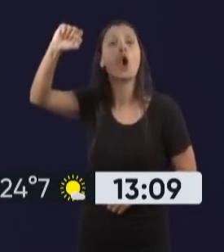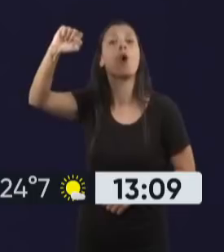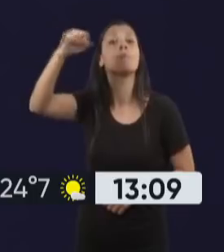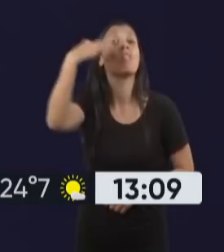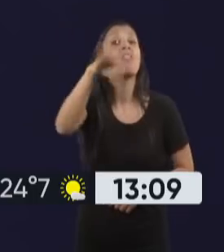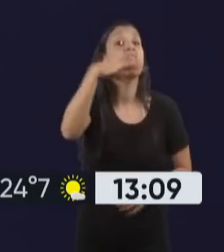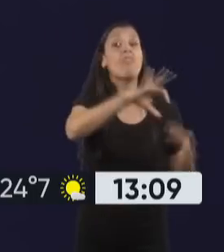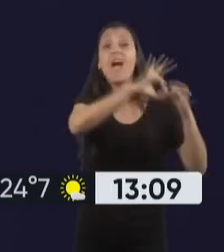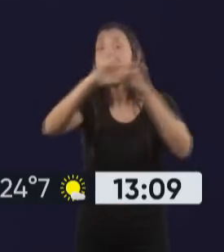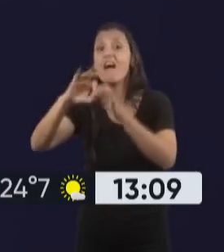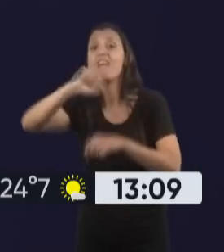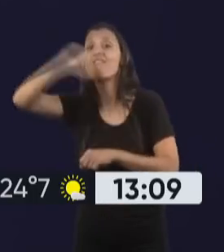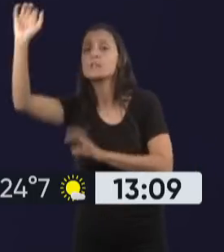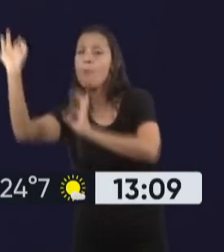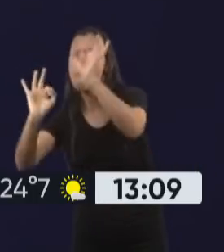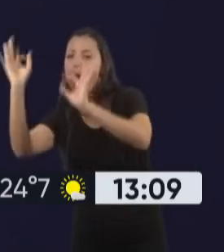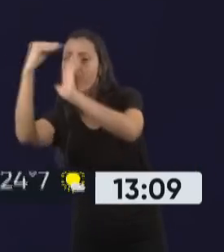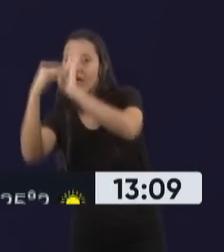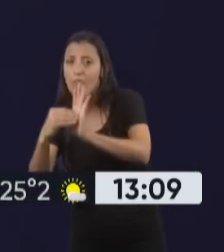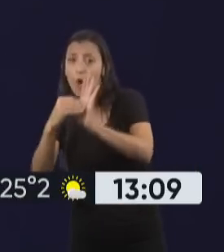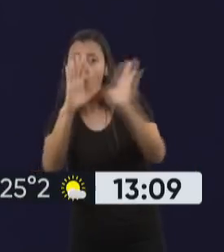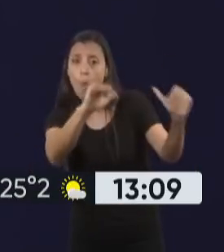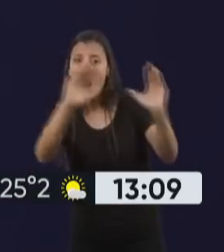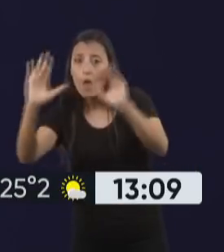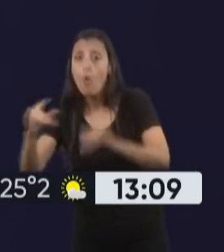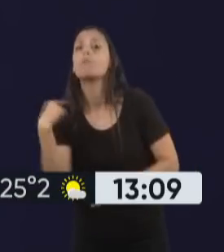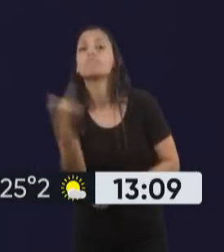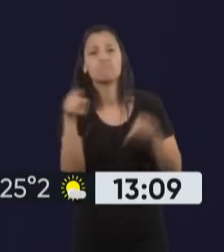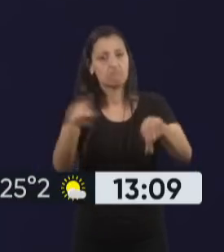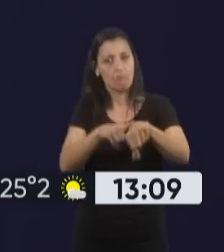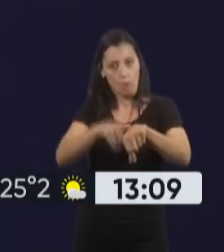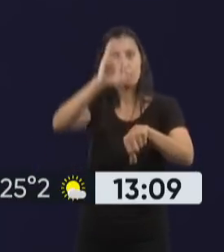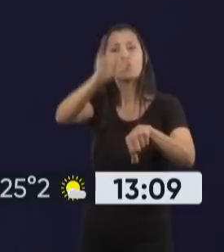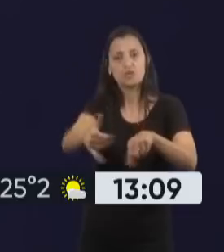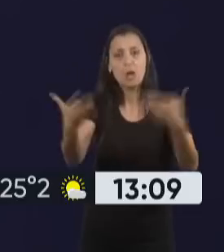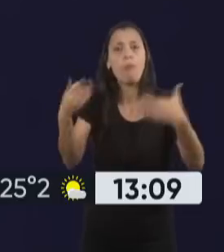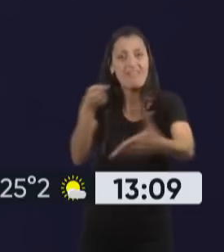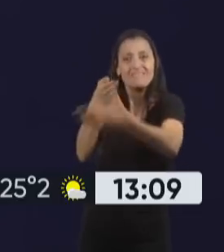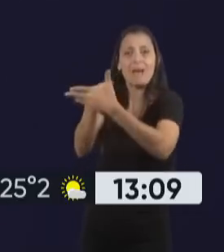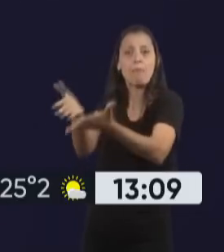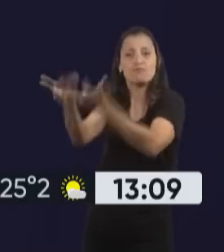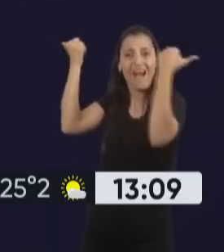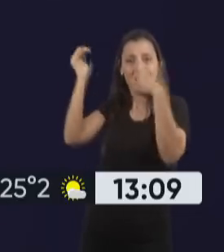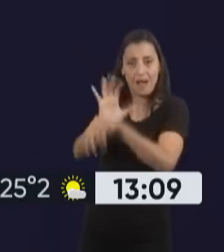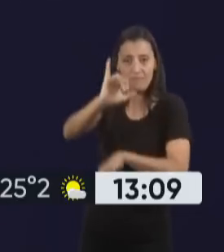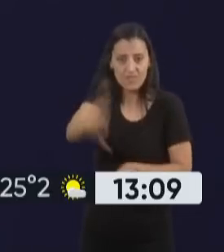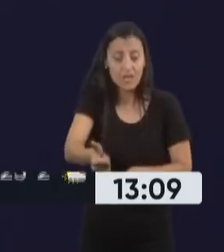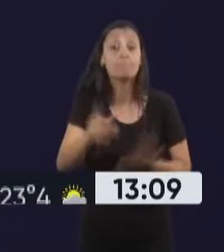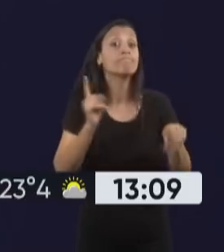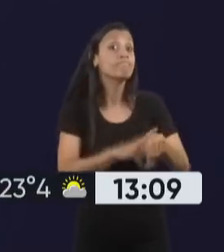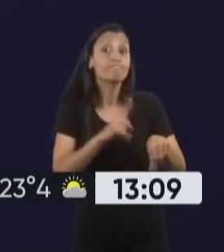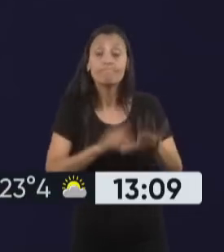a la inflación medida, efectivamente vamos a estar en condiciones de levantar el cepo. Cuando se dé